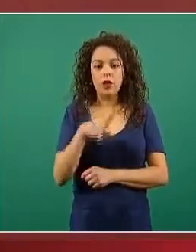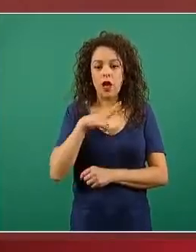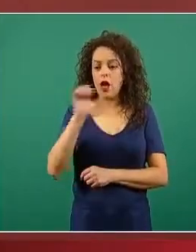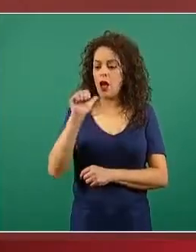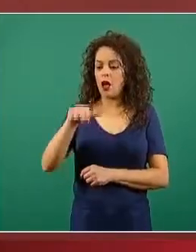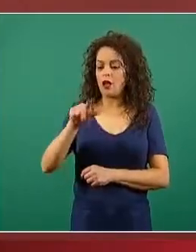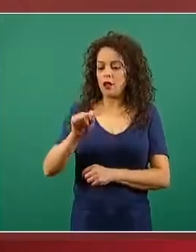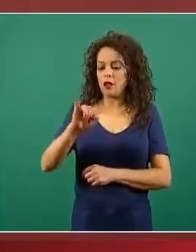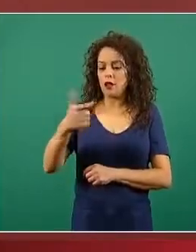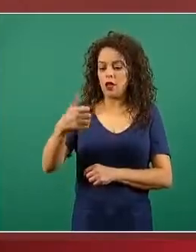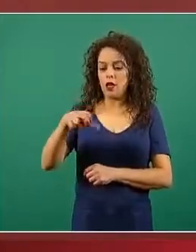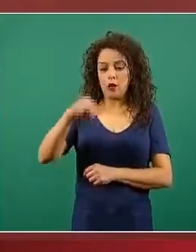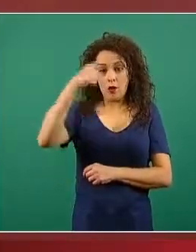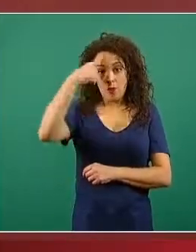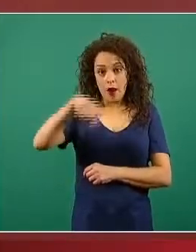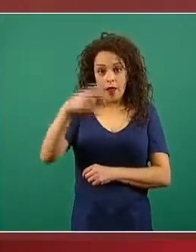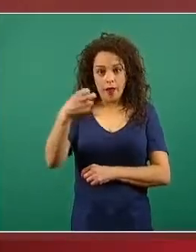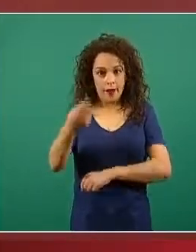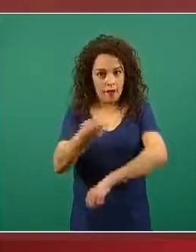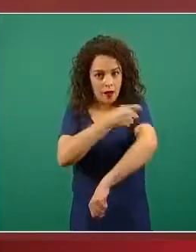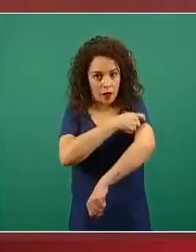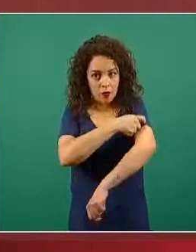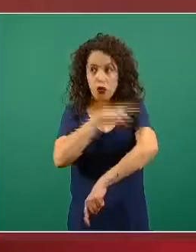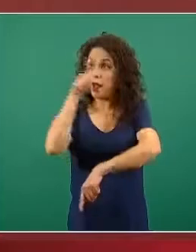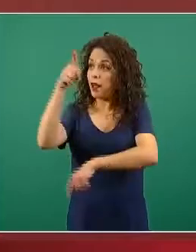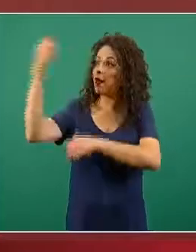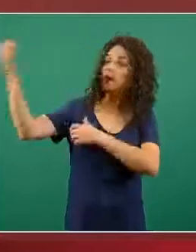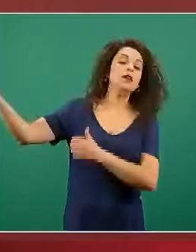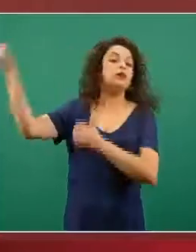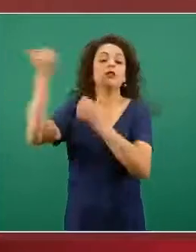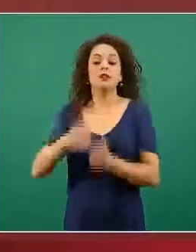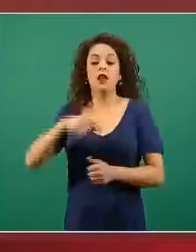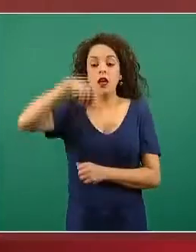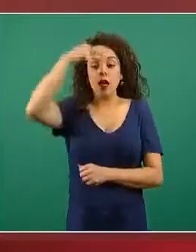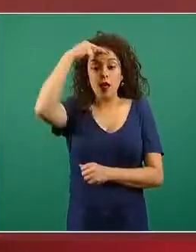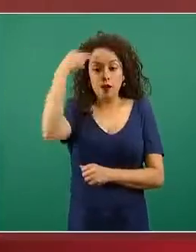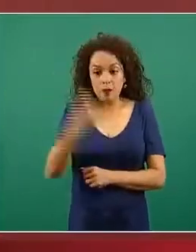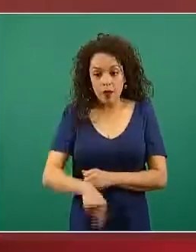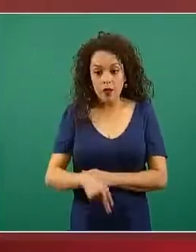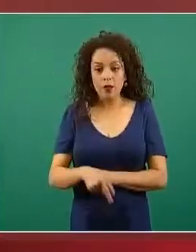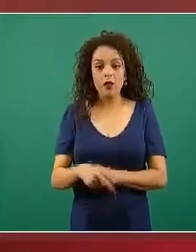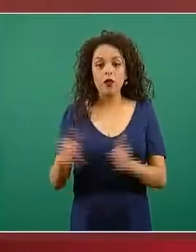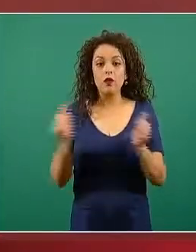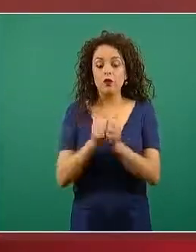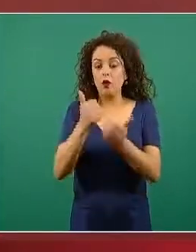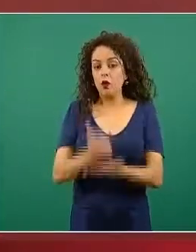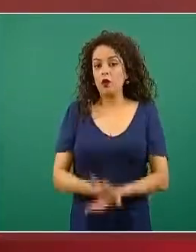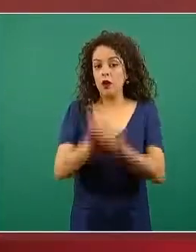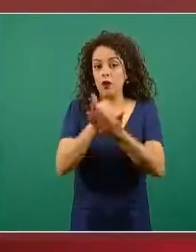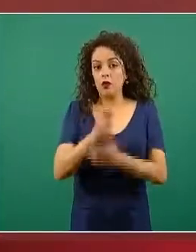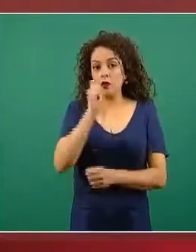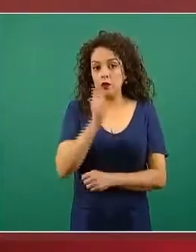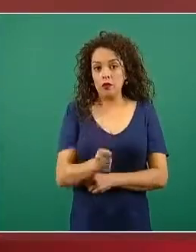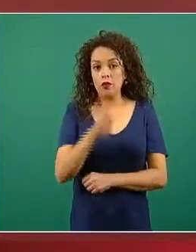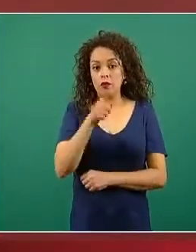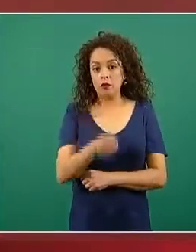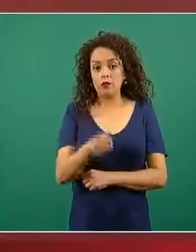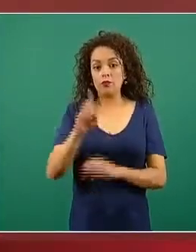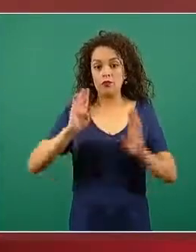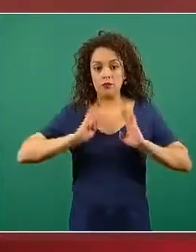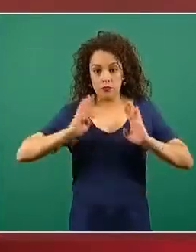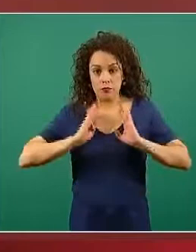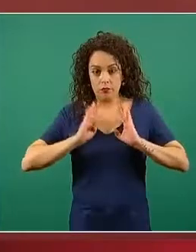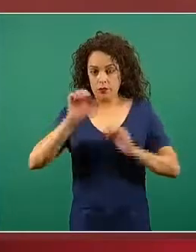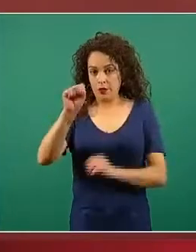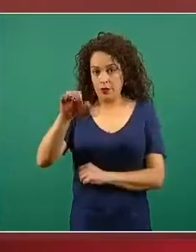de la vacuna. Y estos llegan a México, se transportan con el resguardo de las Fuerzas Armadas, en particular de la Secretaría de